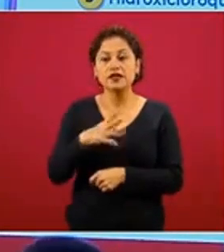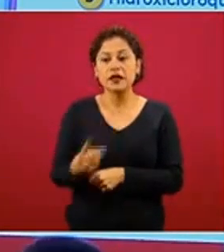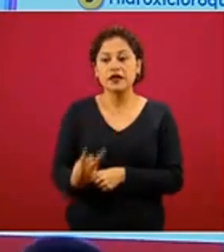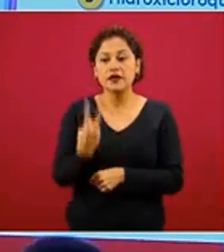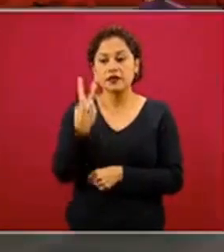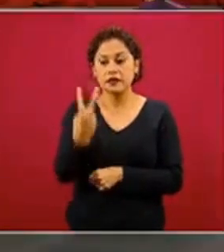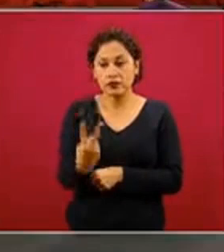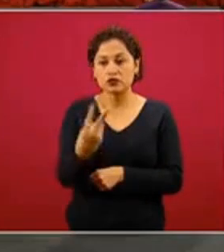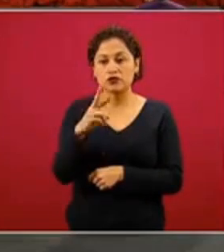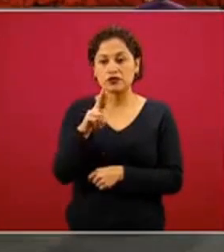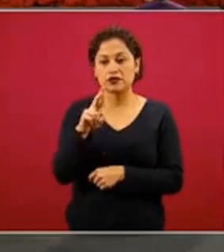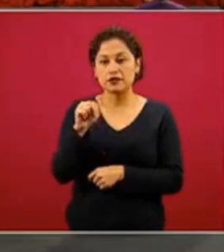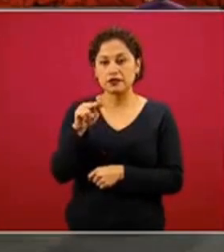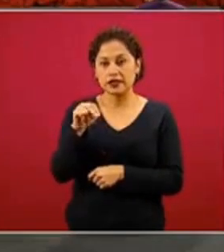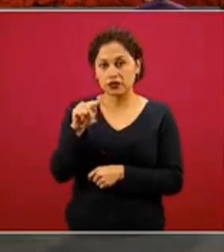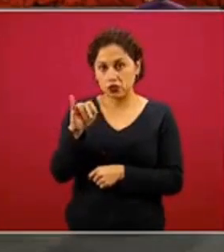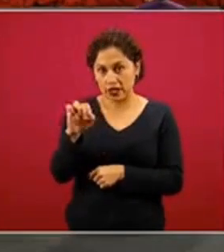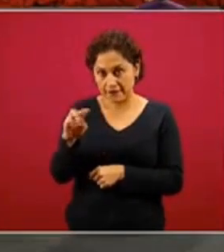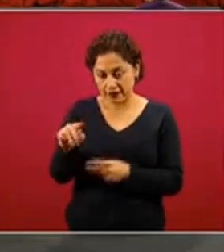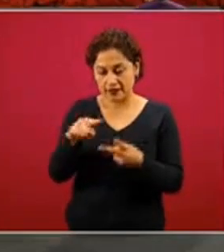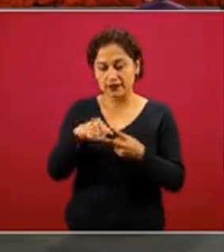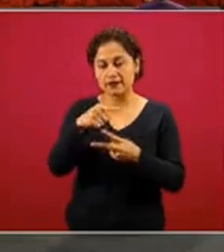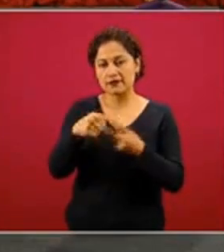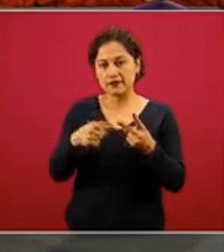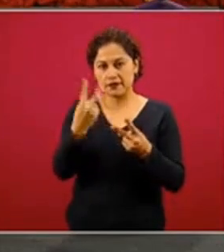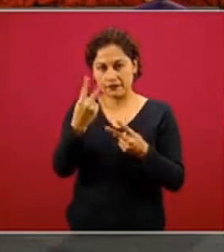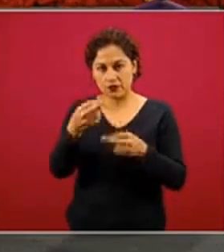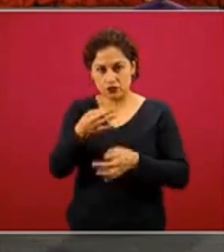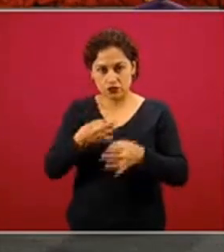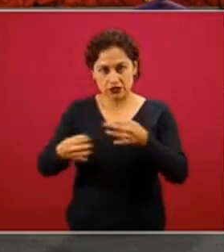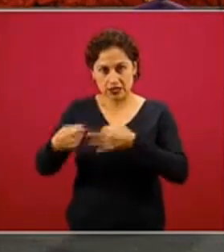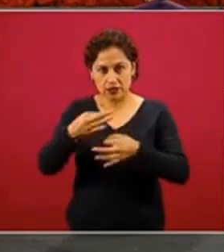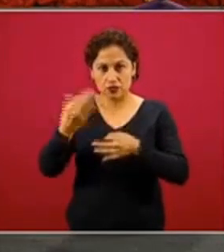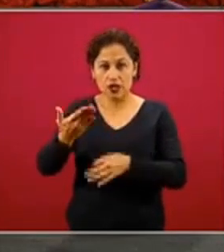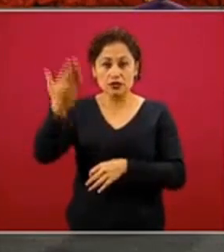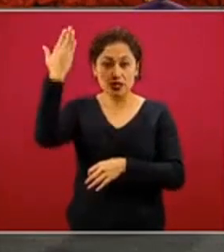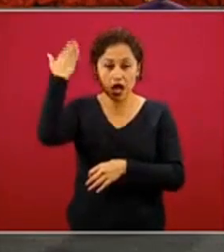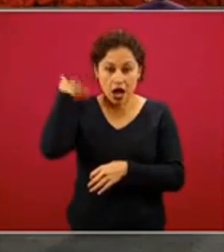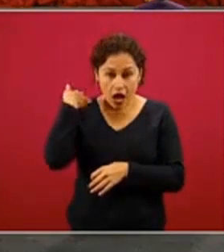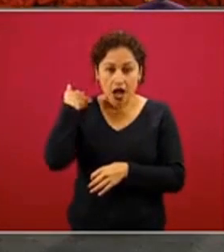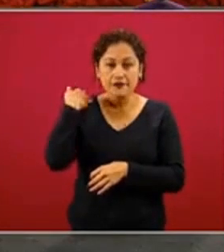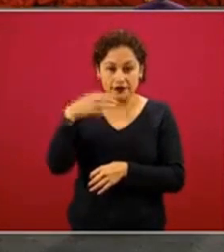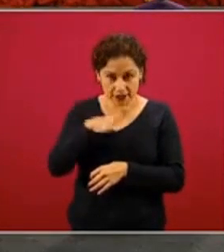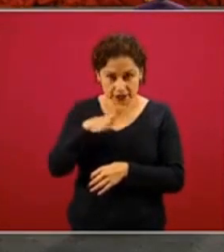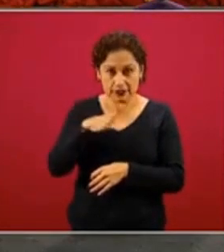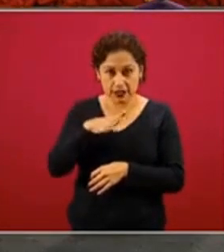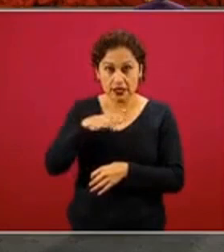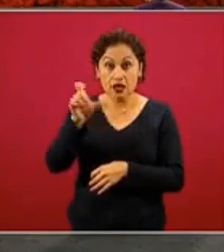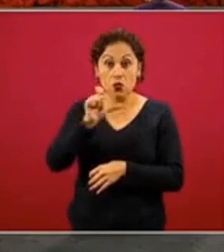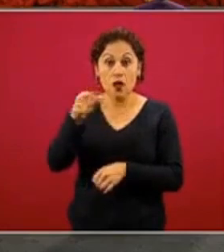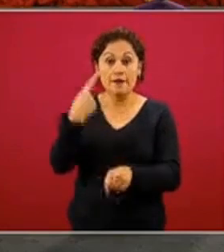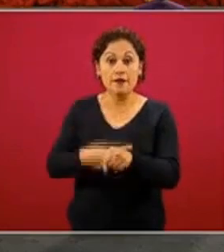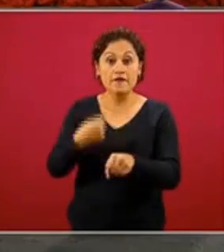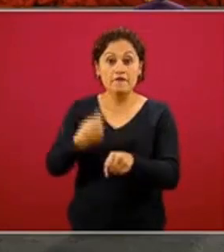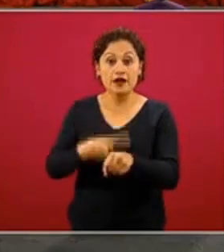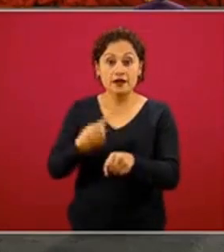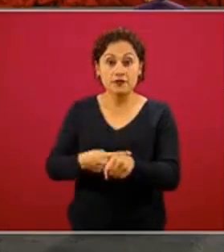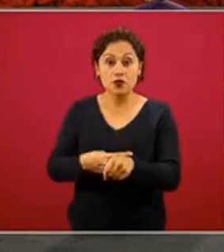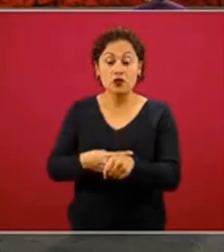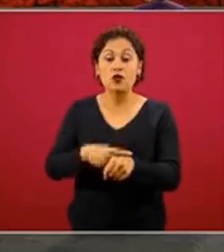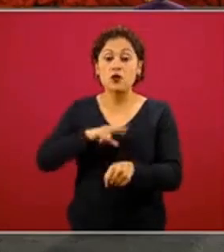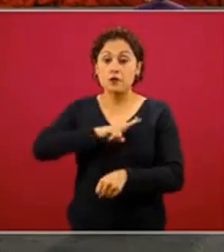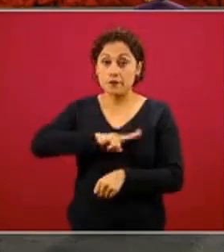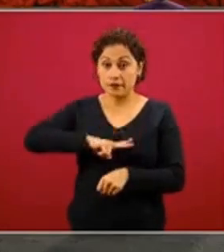2 moléculas que se han usado en otras infecciones virales en otro tiempo, y después el segundo,